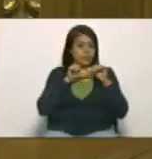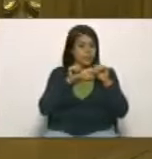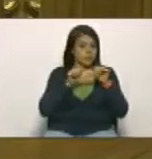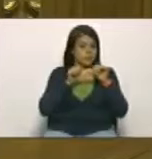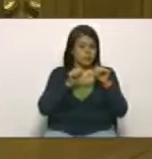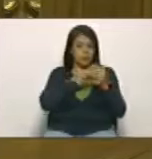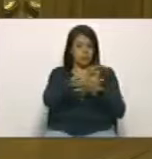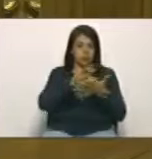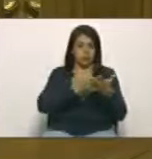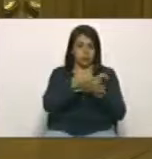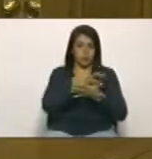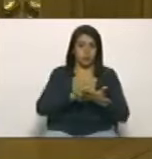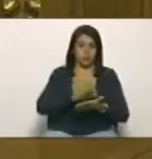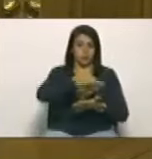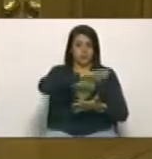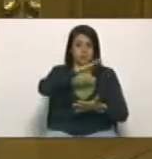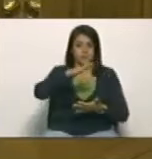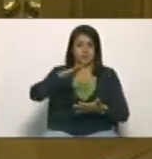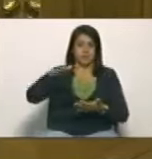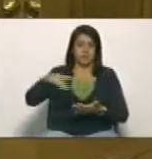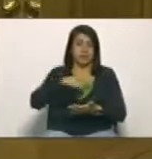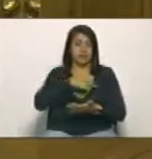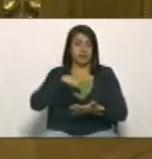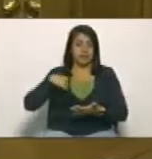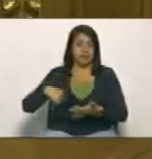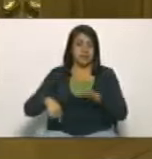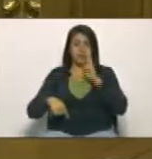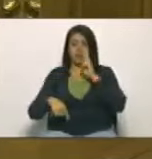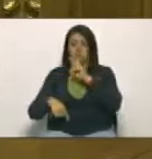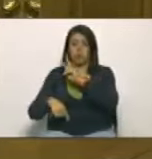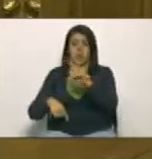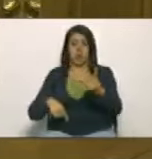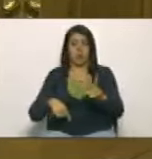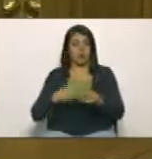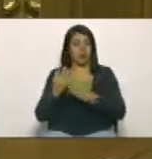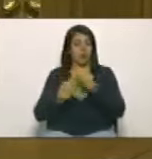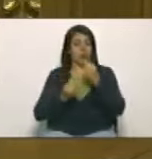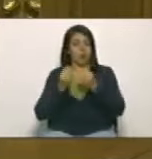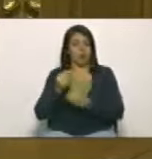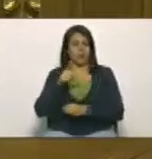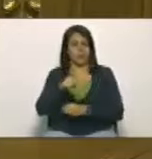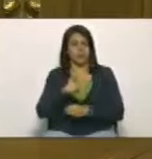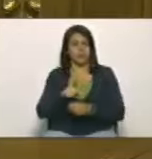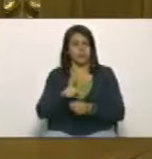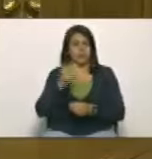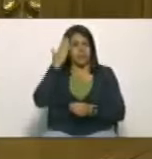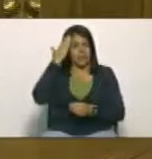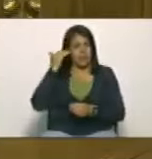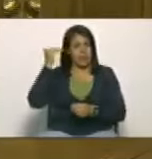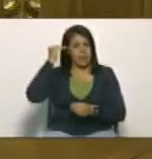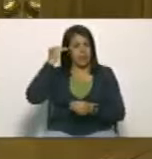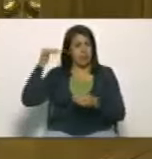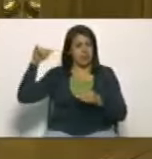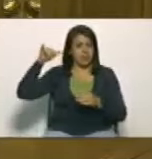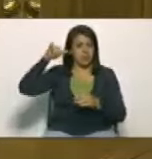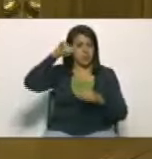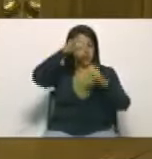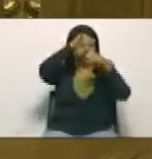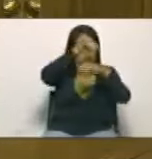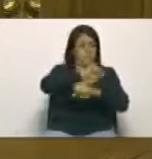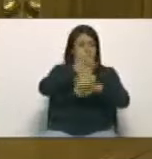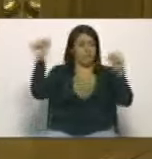permanente conflicto en el mar meridional de China, sin ver cómo atacan el Líbano, bombardean